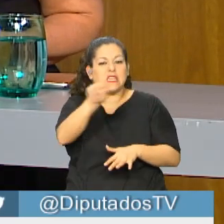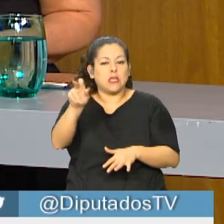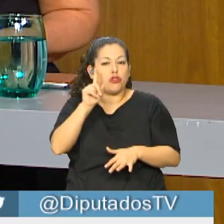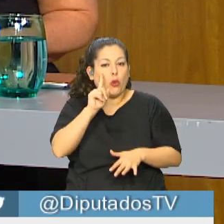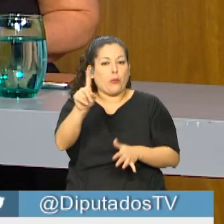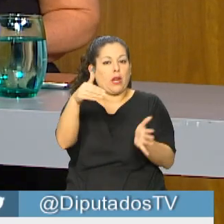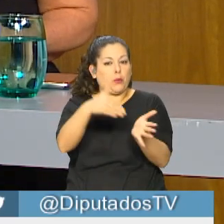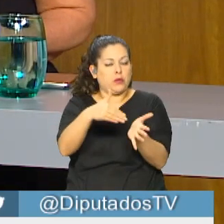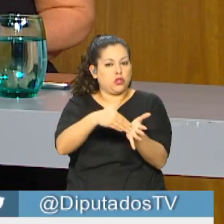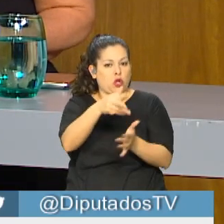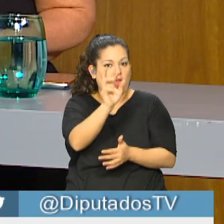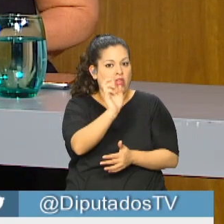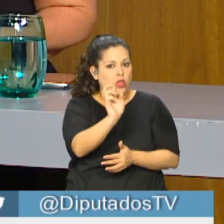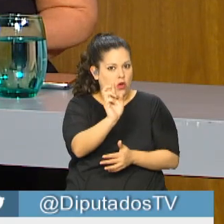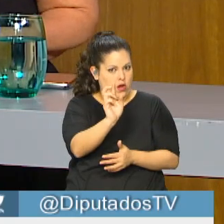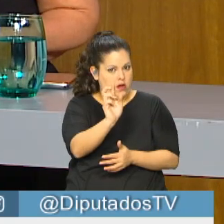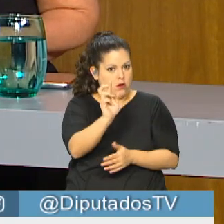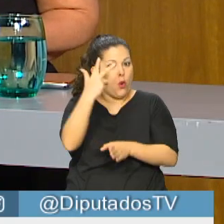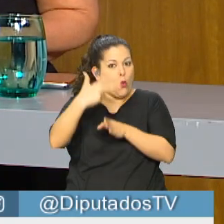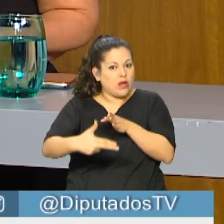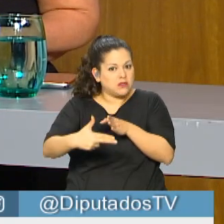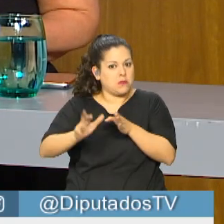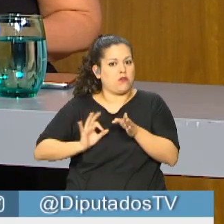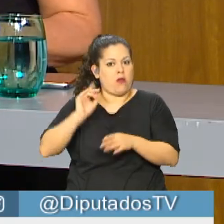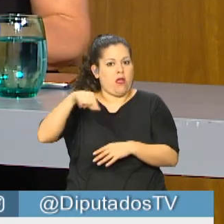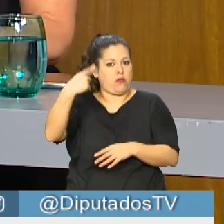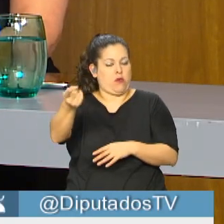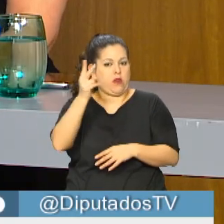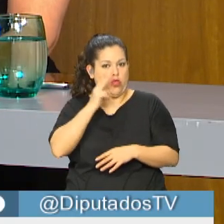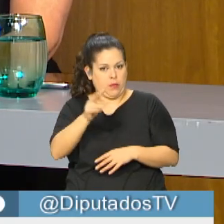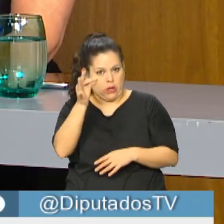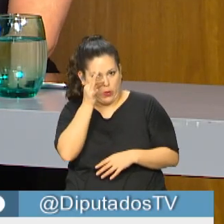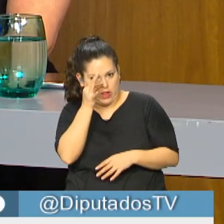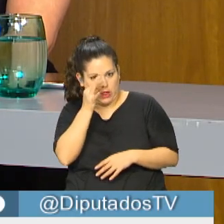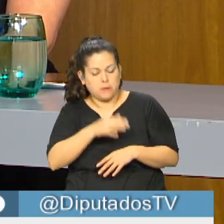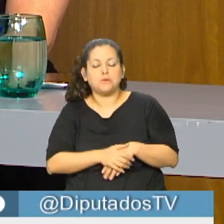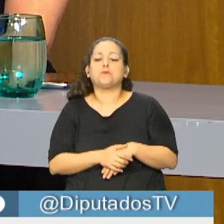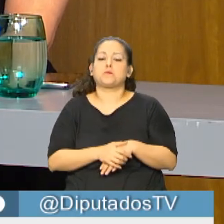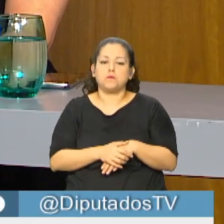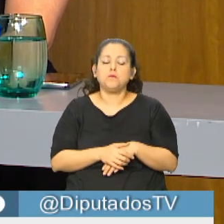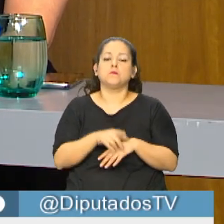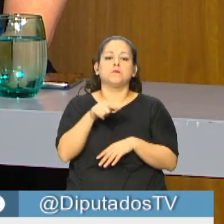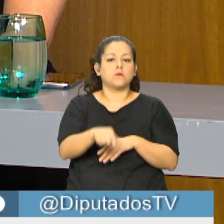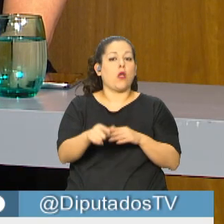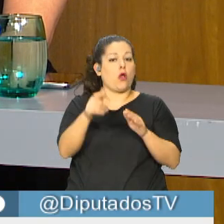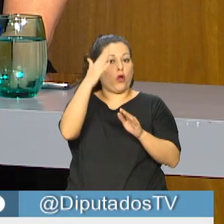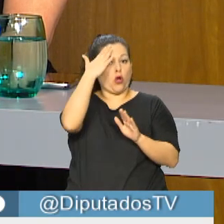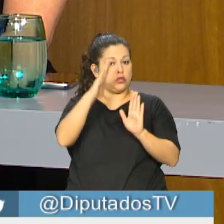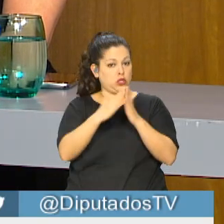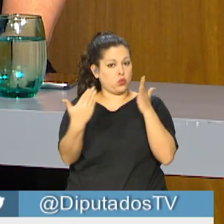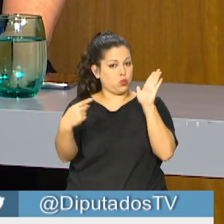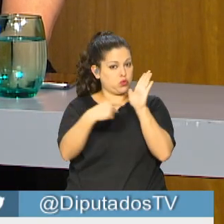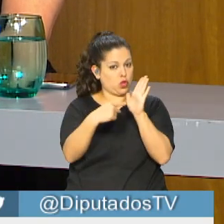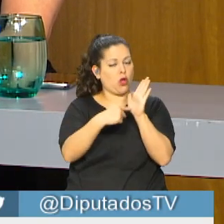con vencimientos muy importantes el año próximo, 2020. En la Constitución argentina se establecen las pautas